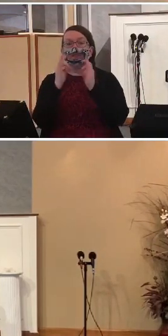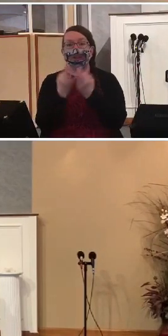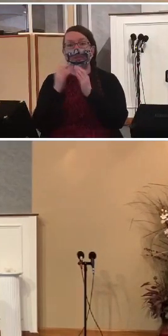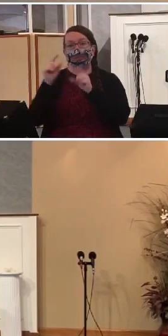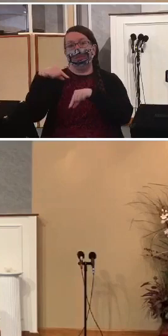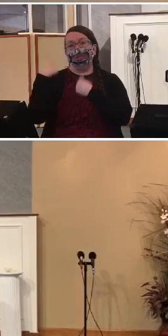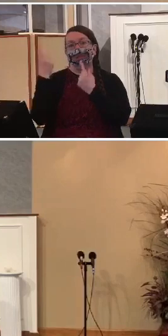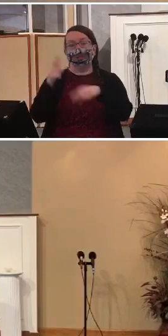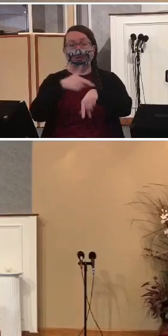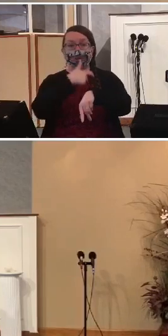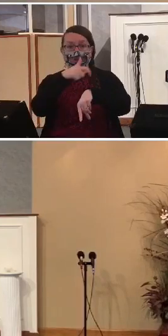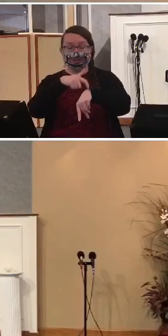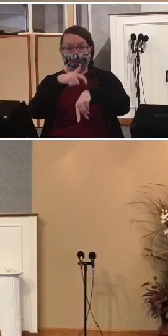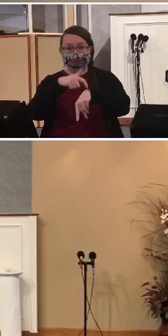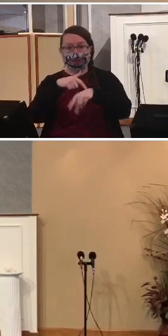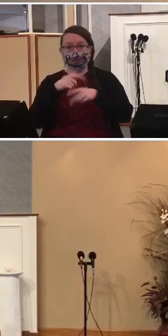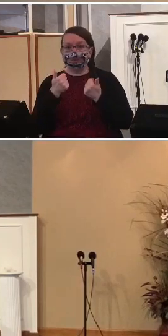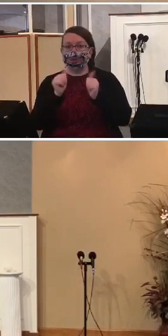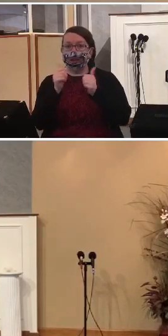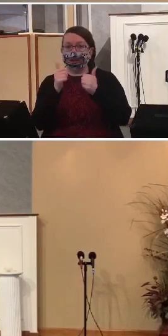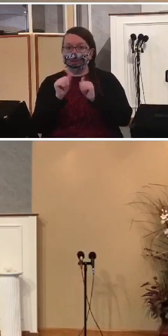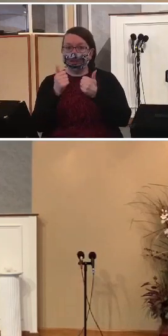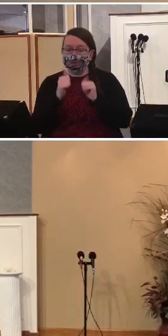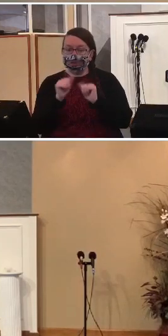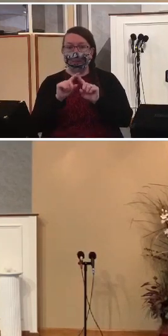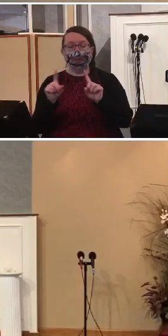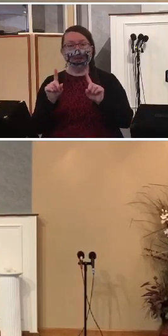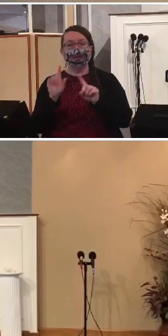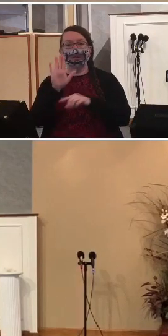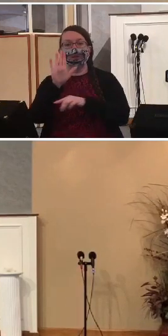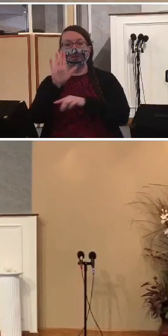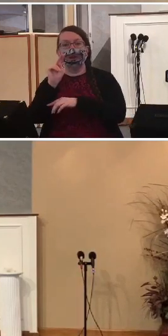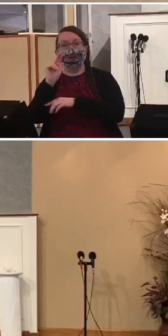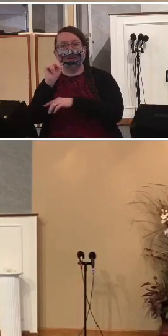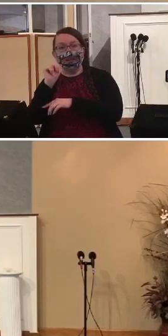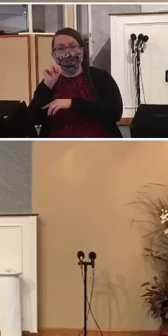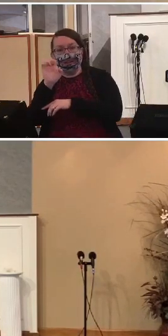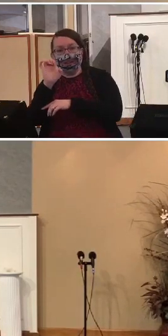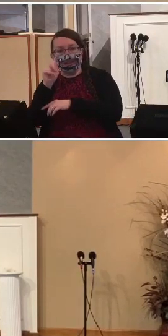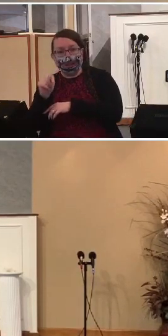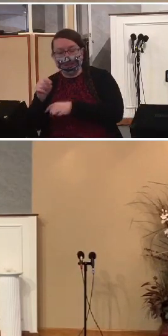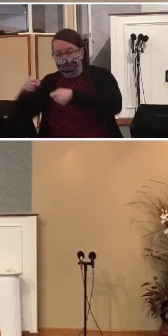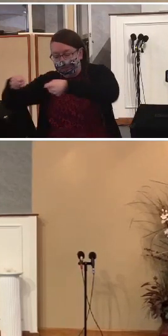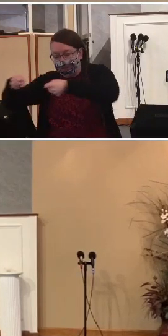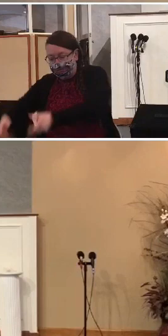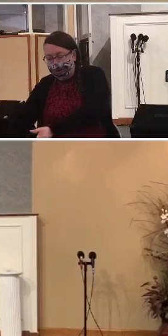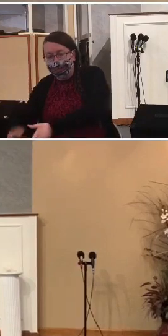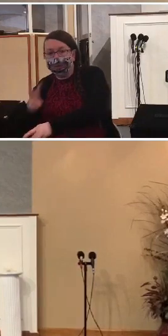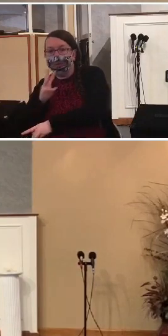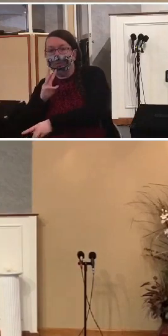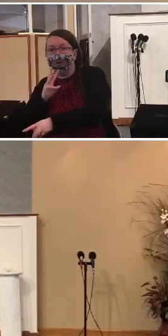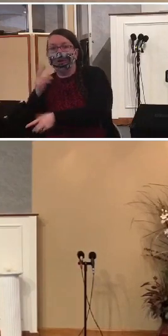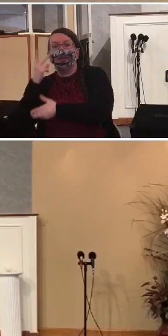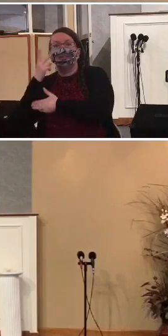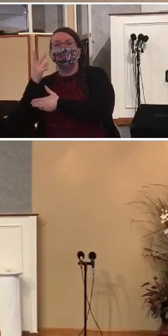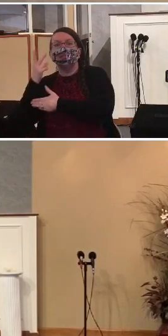un largo tiempo y tú has tratado y has tratado y has tratado. Ven en el agua y verás lo que yo voy a hacer.